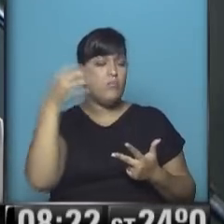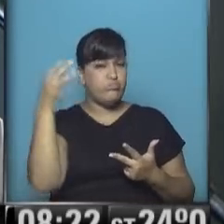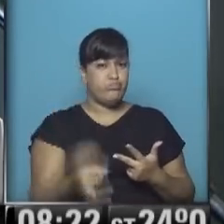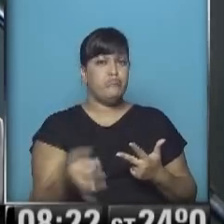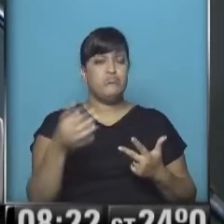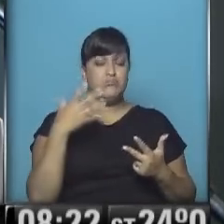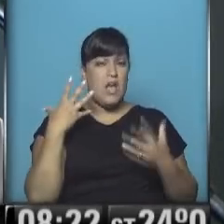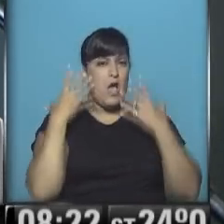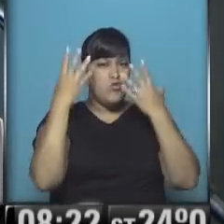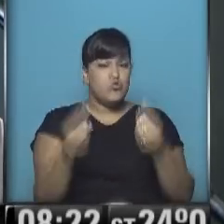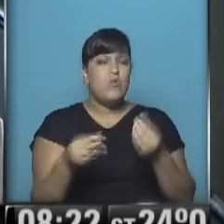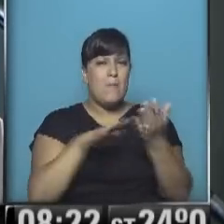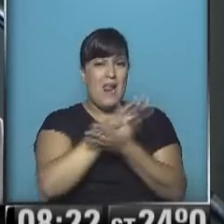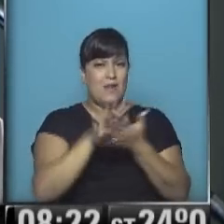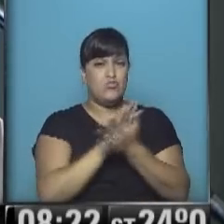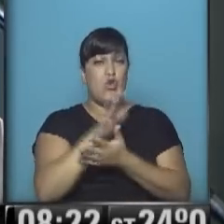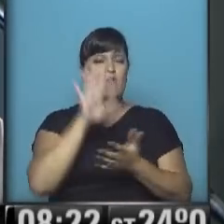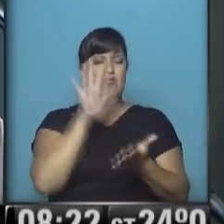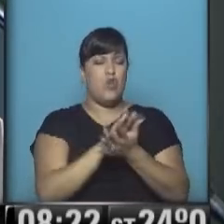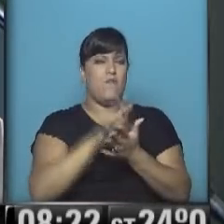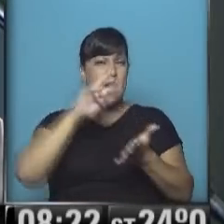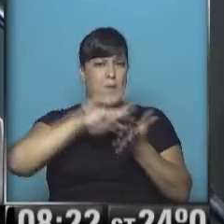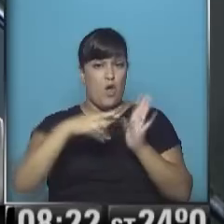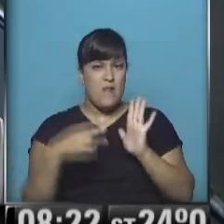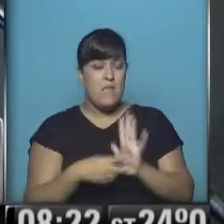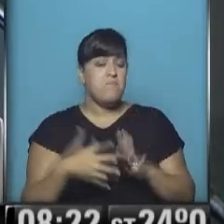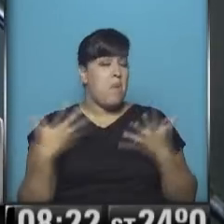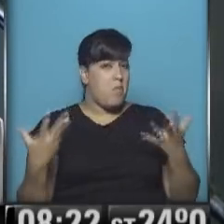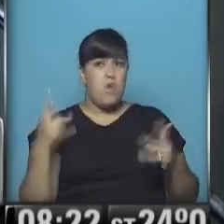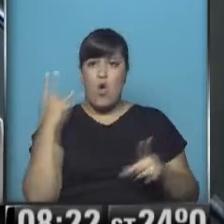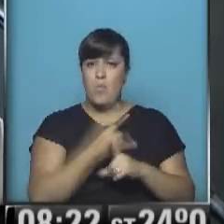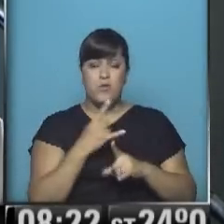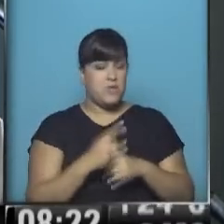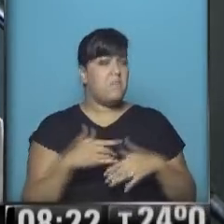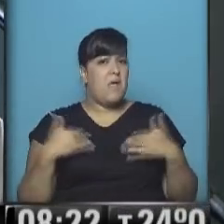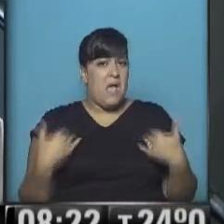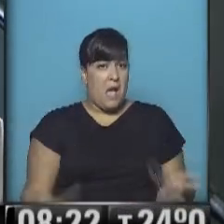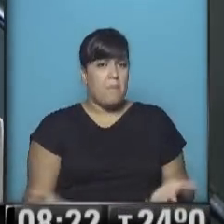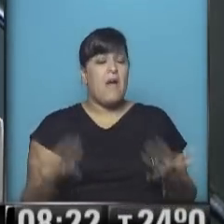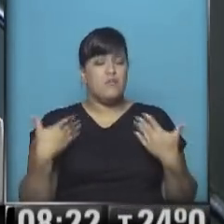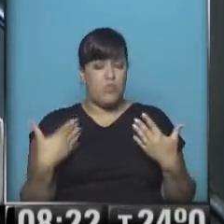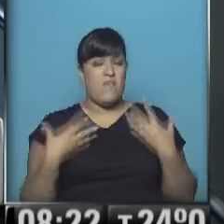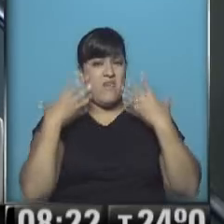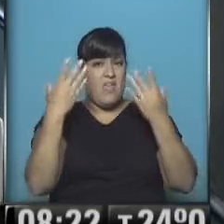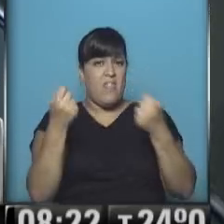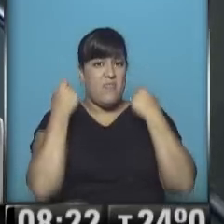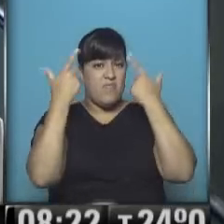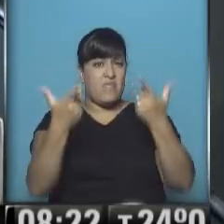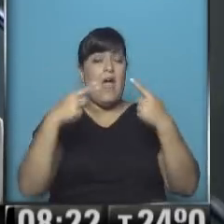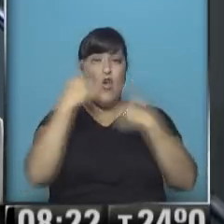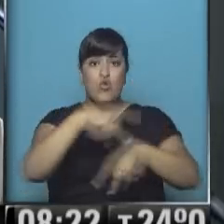en la emergencia para resolver inmediatamente los problemas y estamos dispuestos, como siempre, a establecer mecanismos que permitan